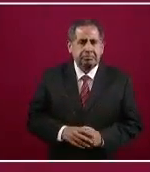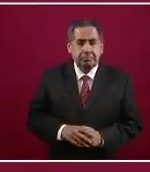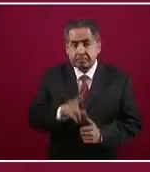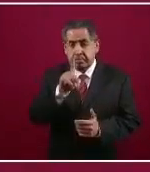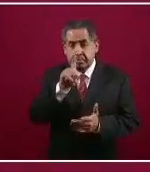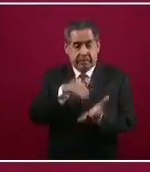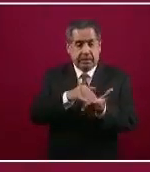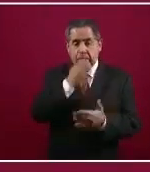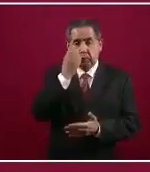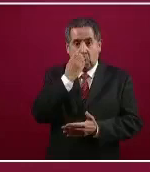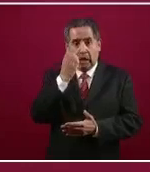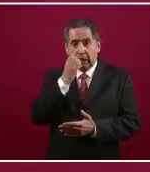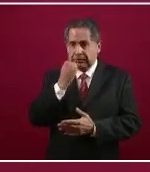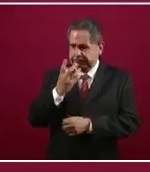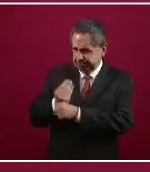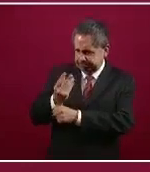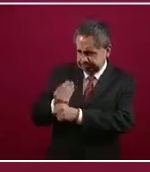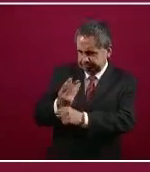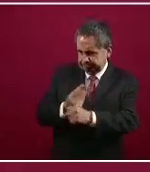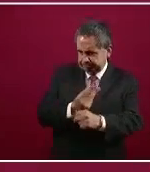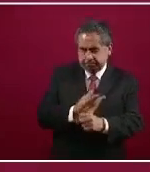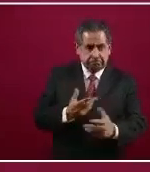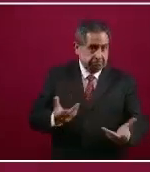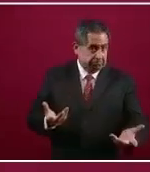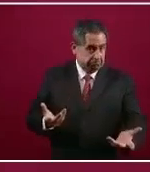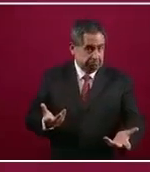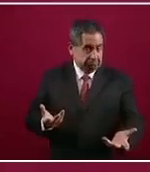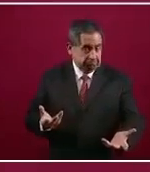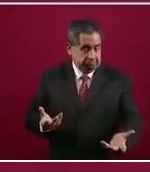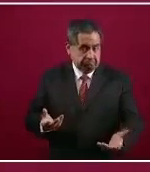1,000 escuelas que se están